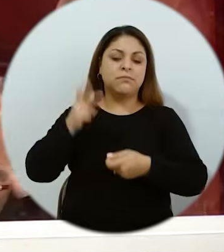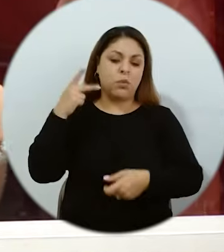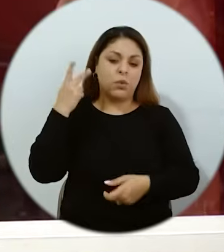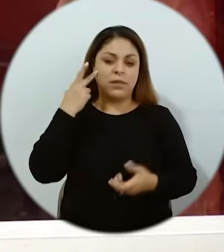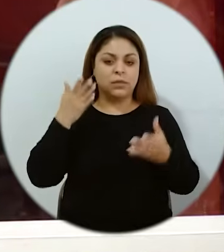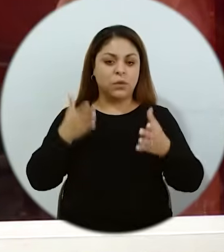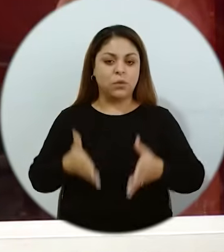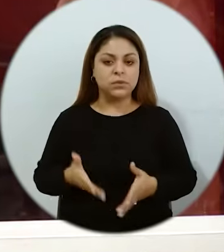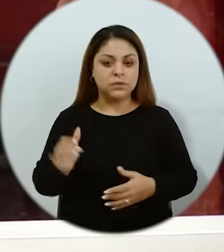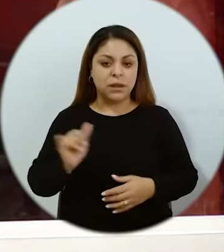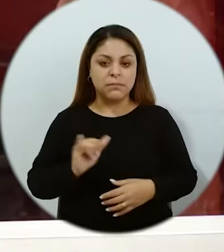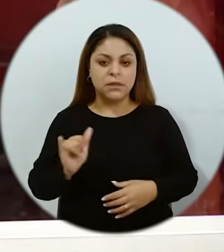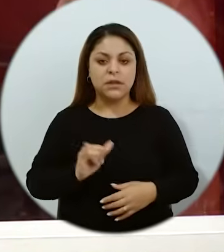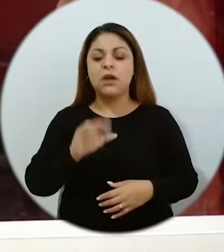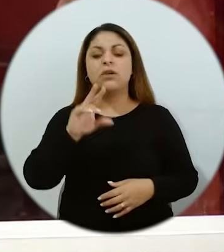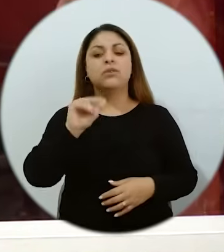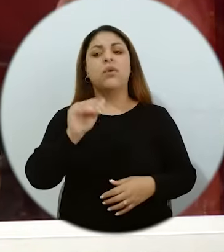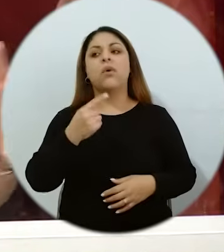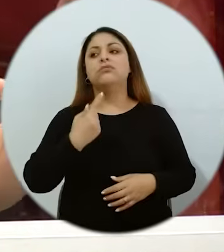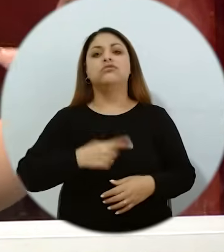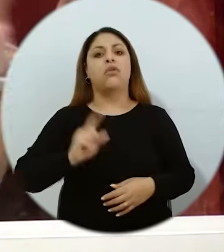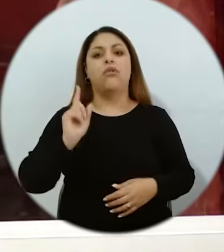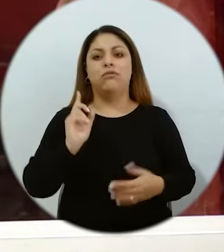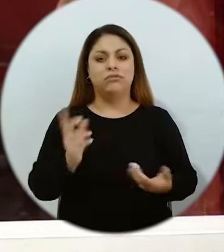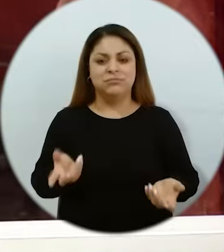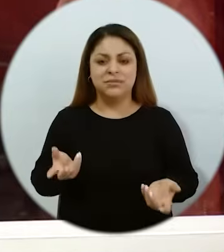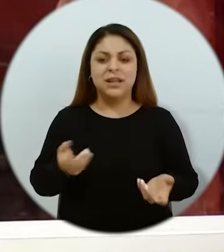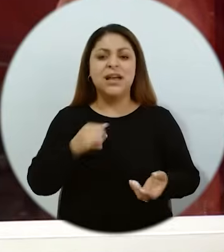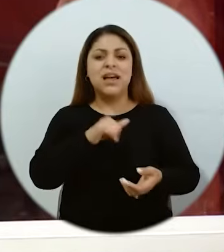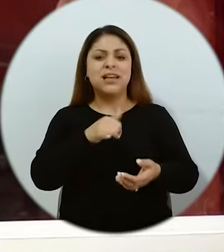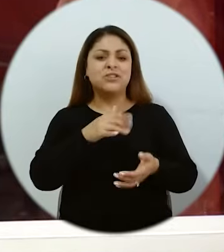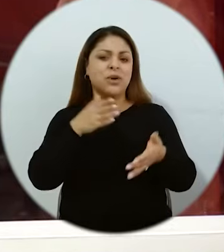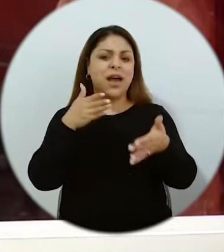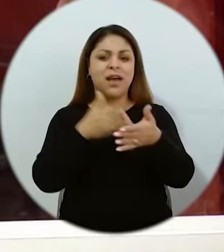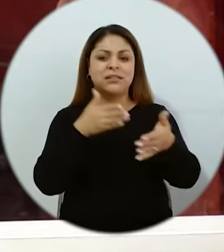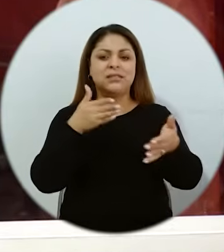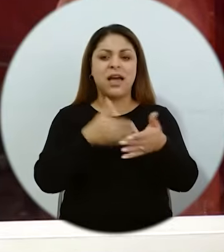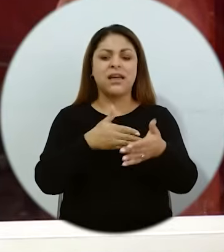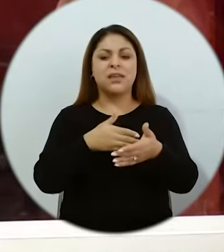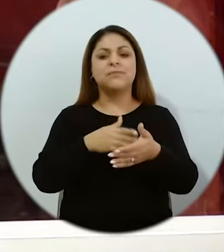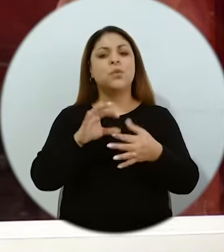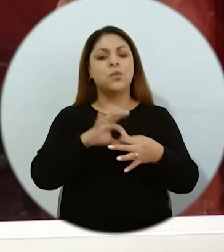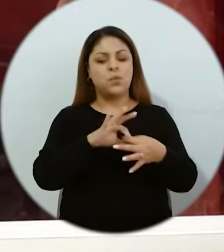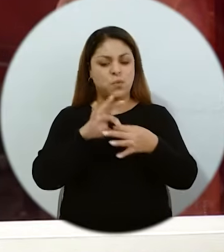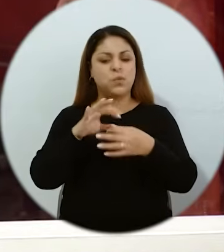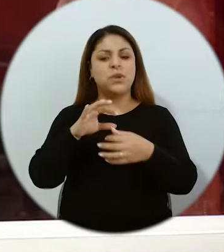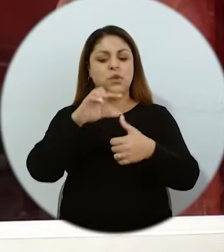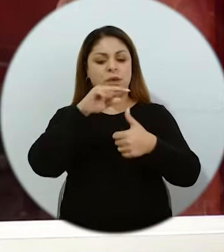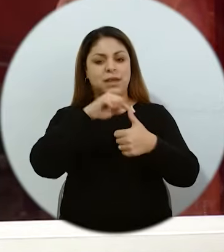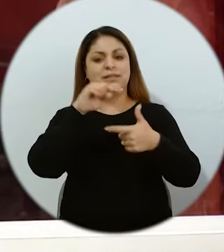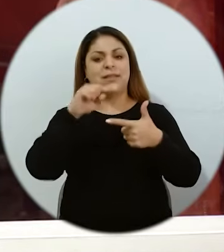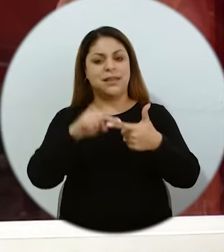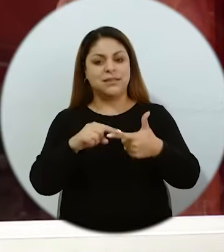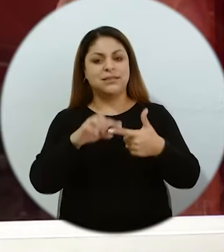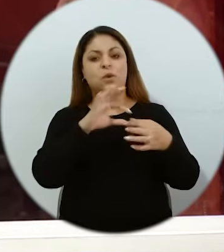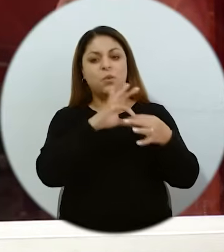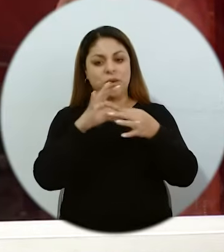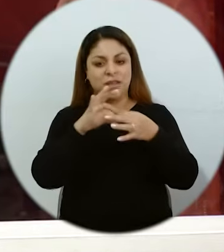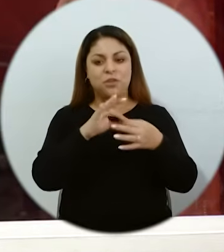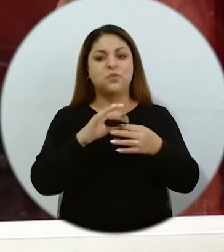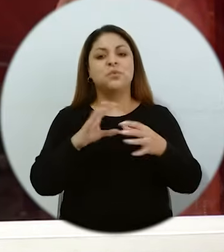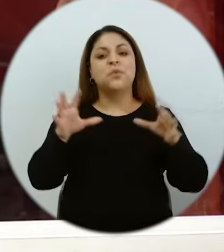son así espontáneas, sino que estos ataques se unen, tienen un punto en común con el descontento